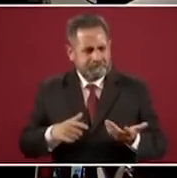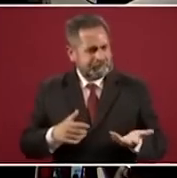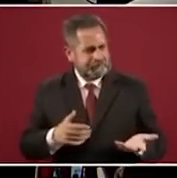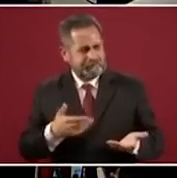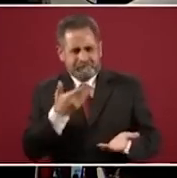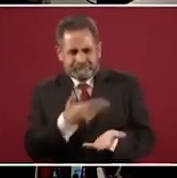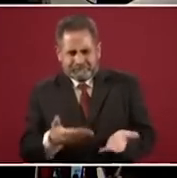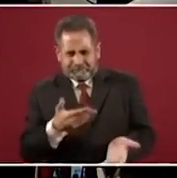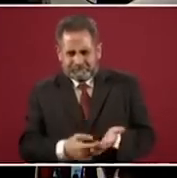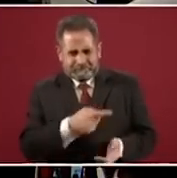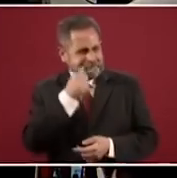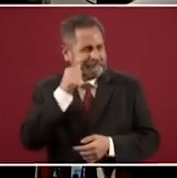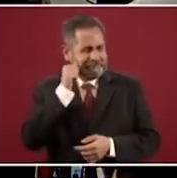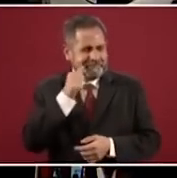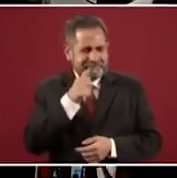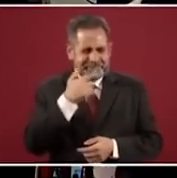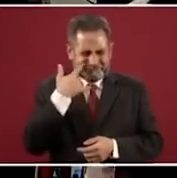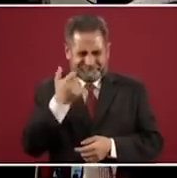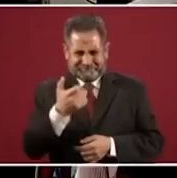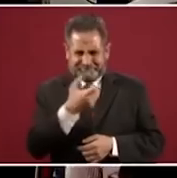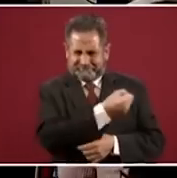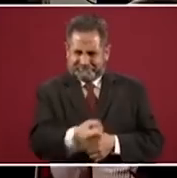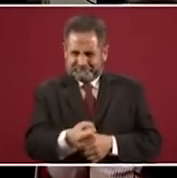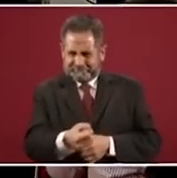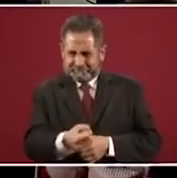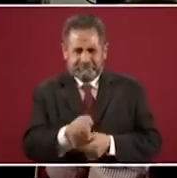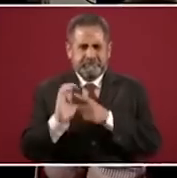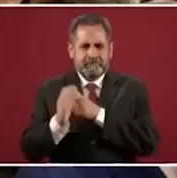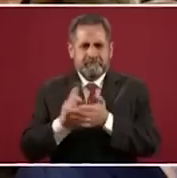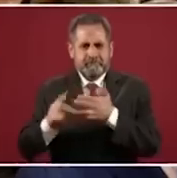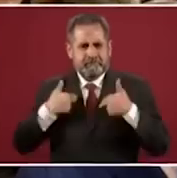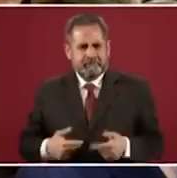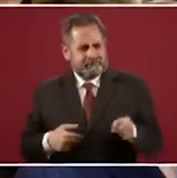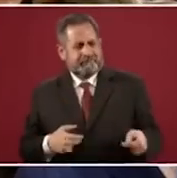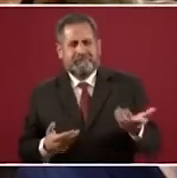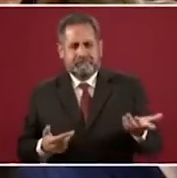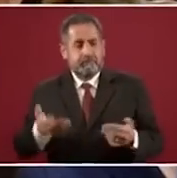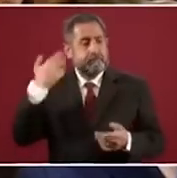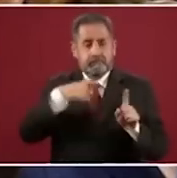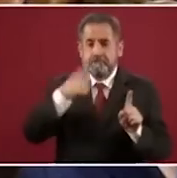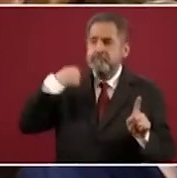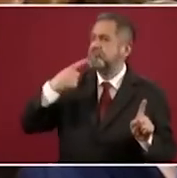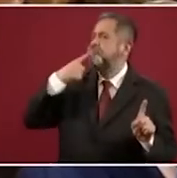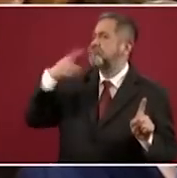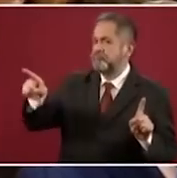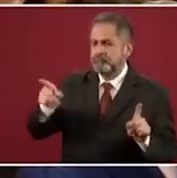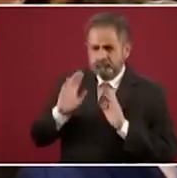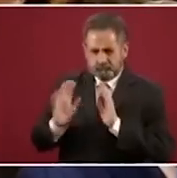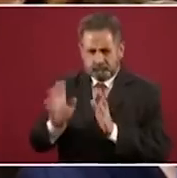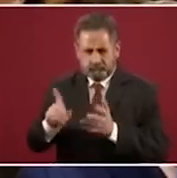curiosamente, o ayer curiosamente, forma parte de la Comisión de Derechos Humanos. Este hombre también está acusado de